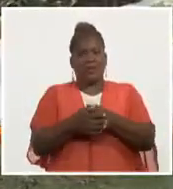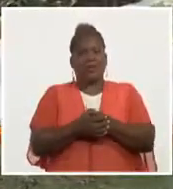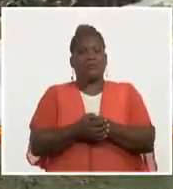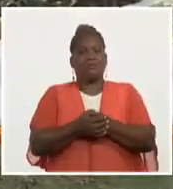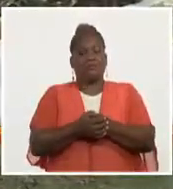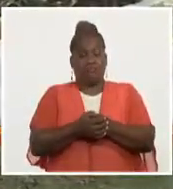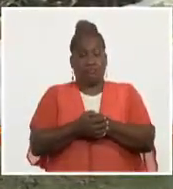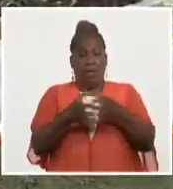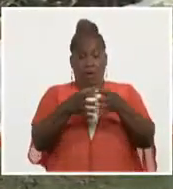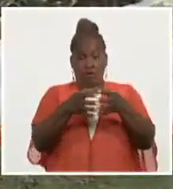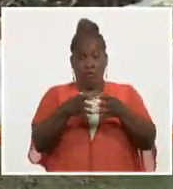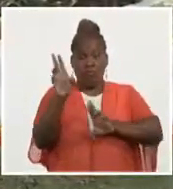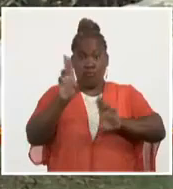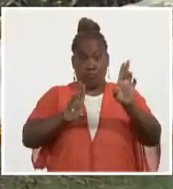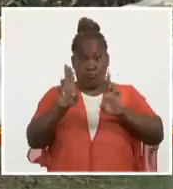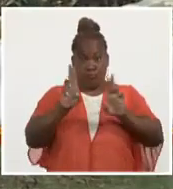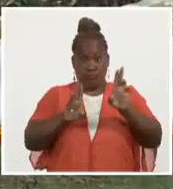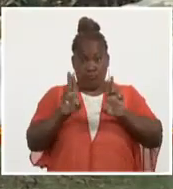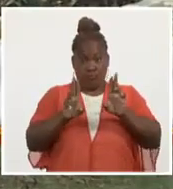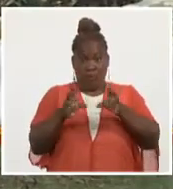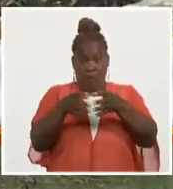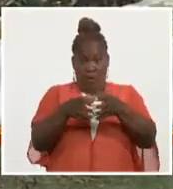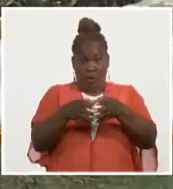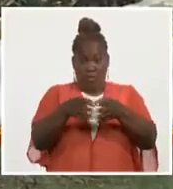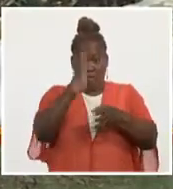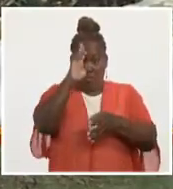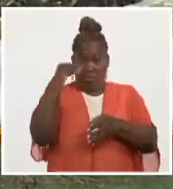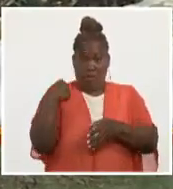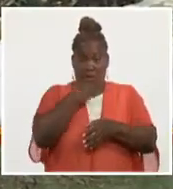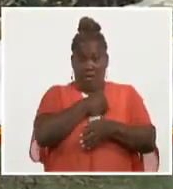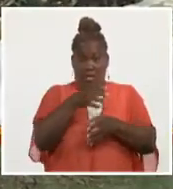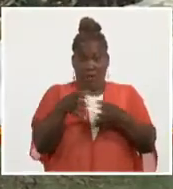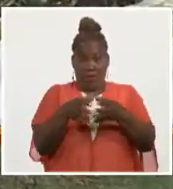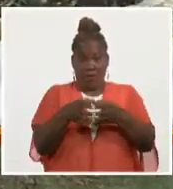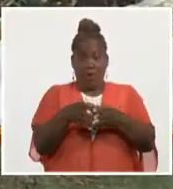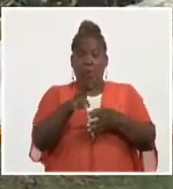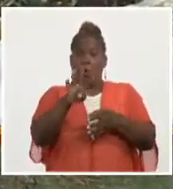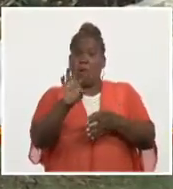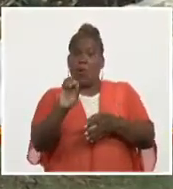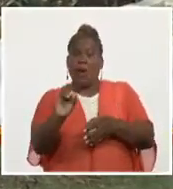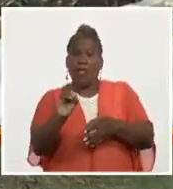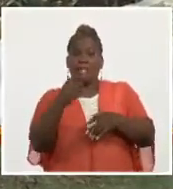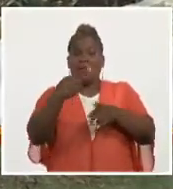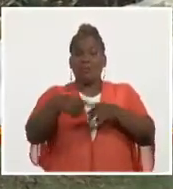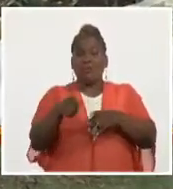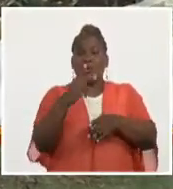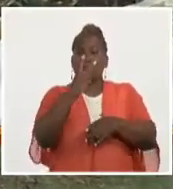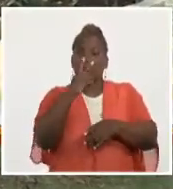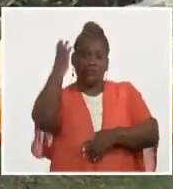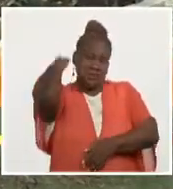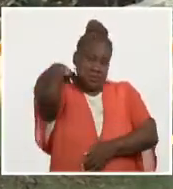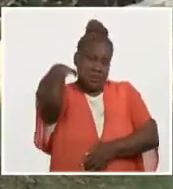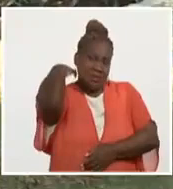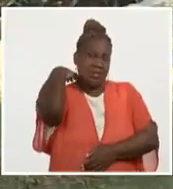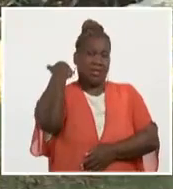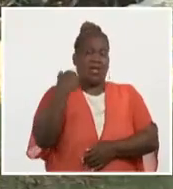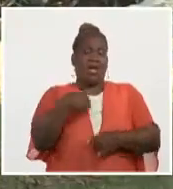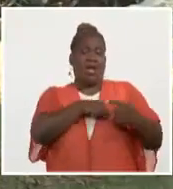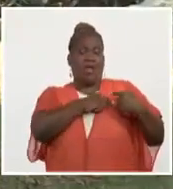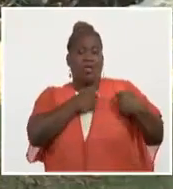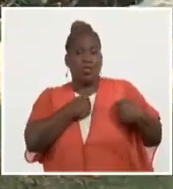grupo colectivo multidisciplinario de trabajo en el cual entran neumólogos, cardiólogos,